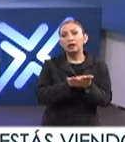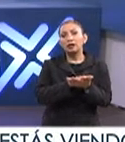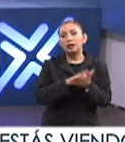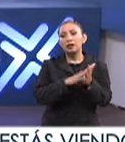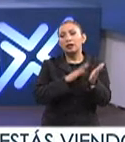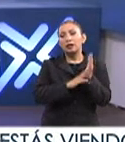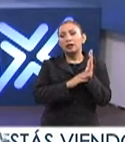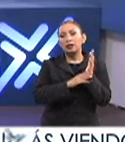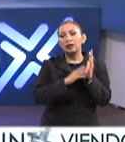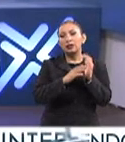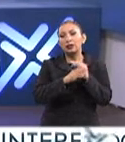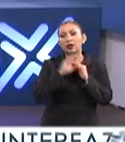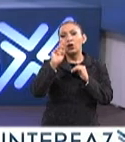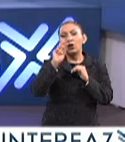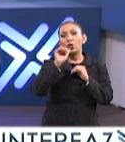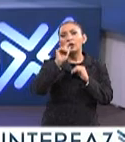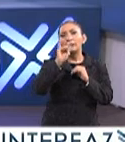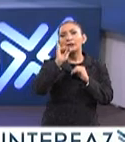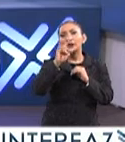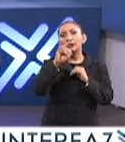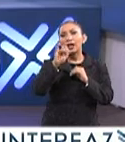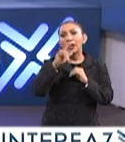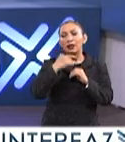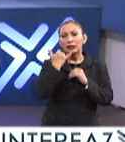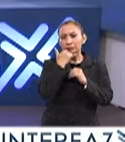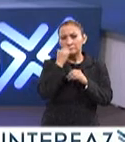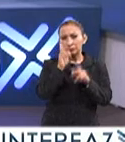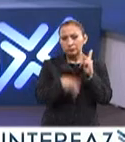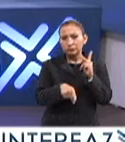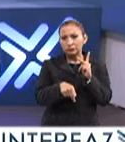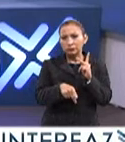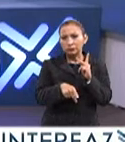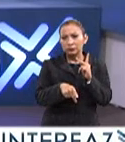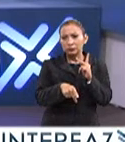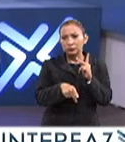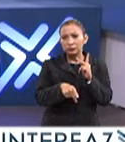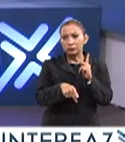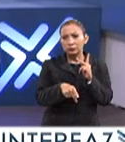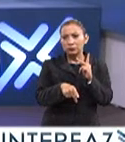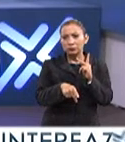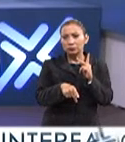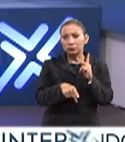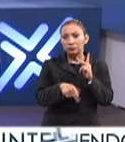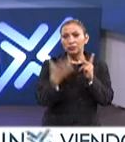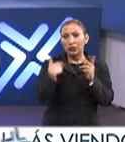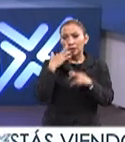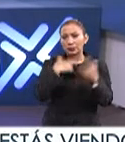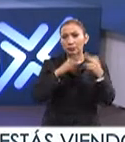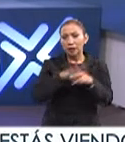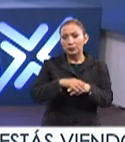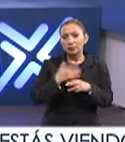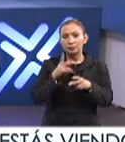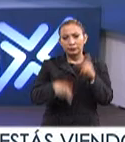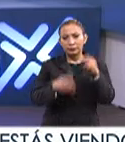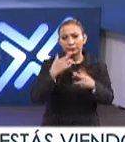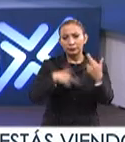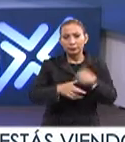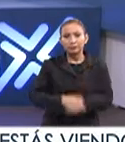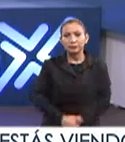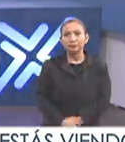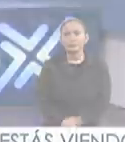en la página de Universo de Letras. Permítenos hacer una pausa, porque si no, no va a salir este dato. Regresamos contigo. Vamos a hacer una pausa,